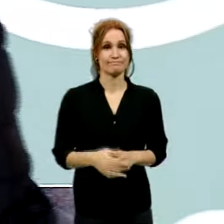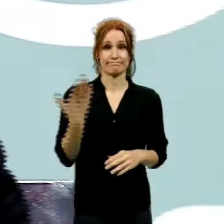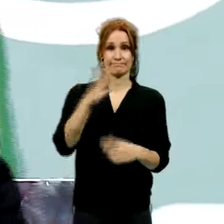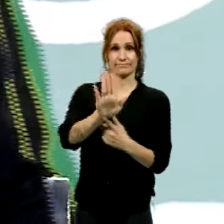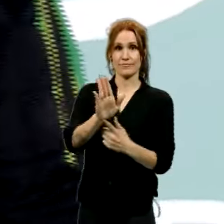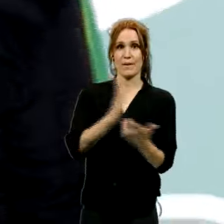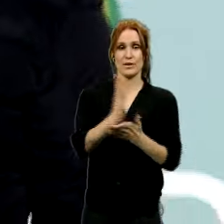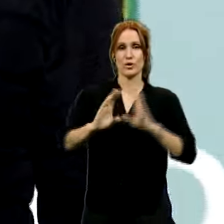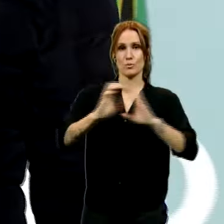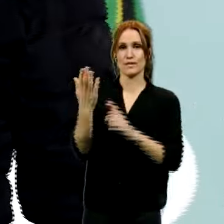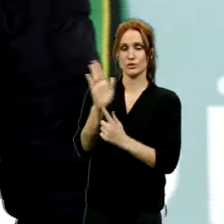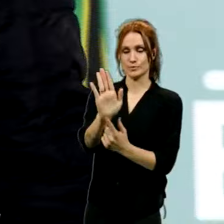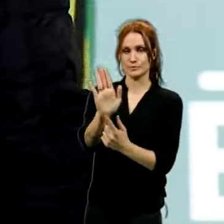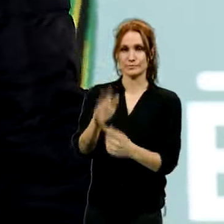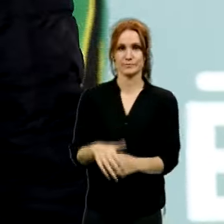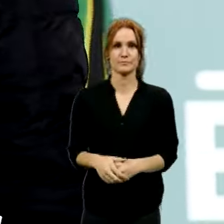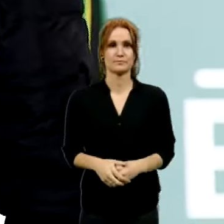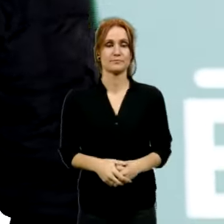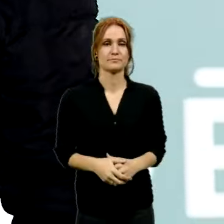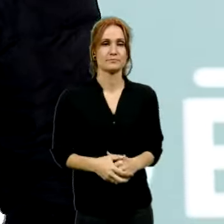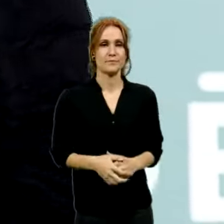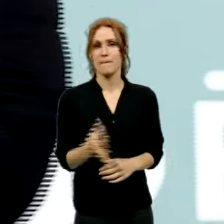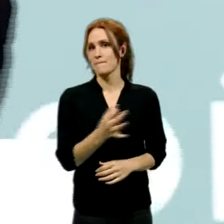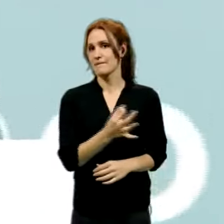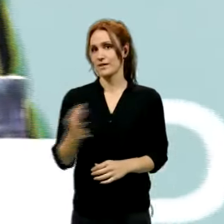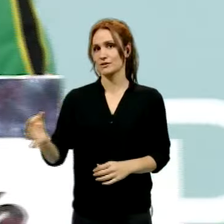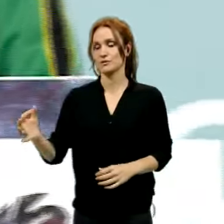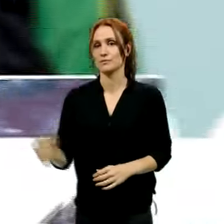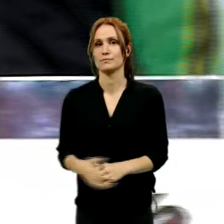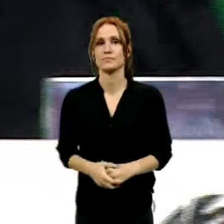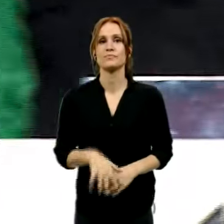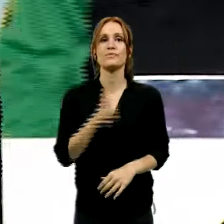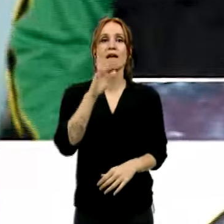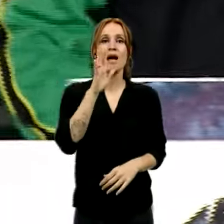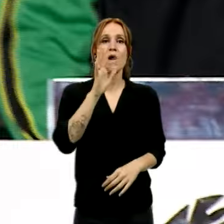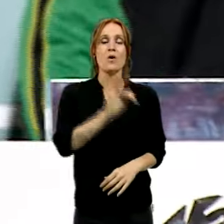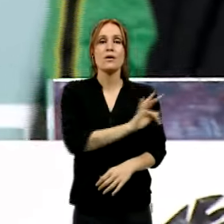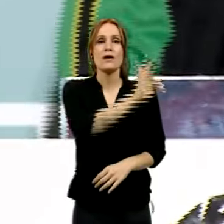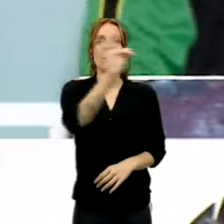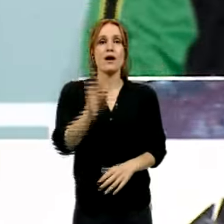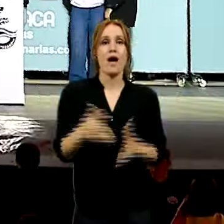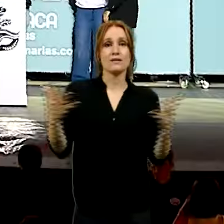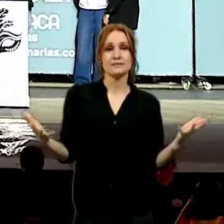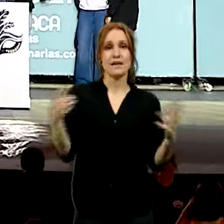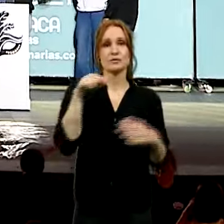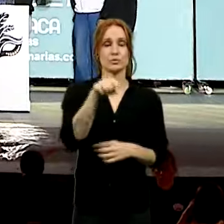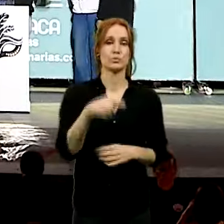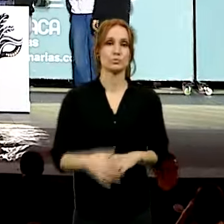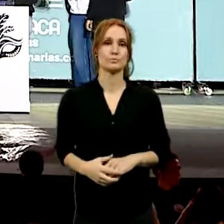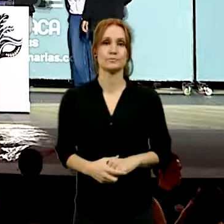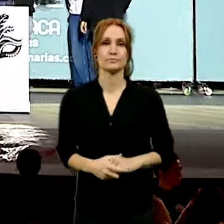prensa. Ahí está, ahí debajo, perfecto. Le toca el turno ahora a Chacho Tú. Eso